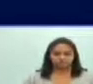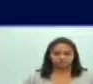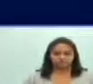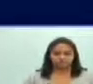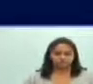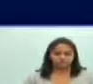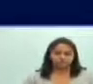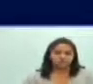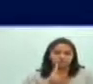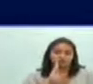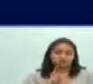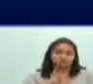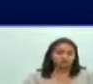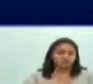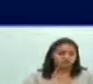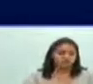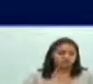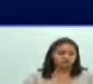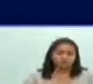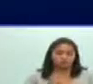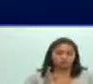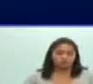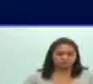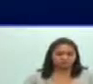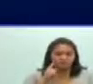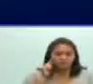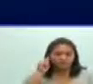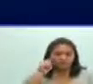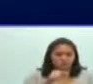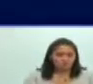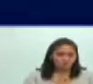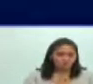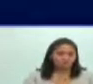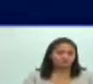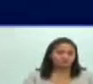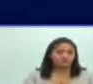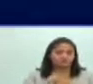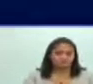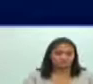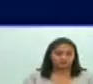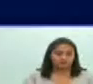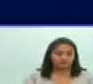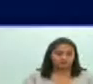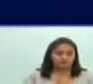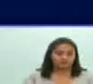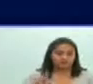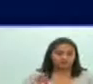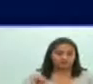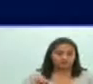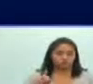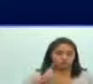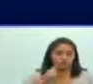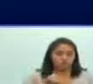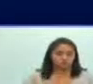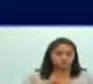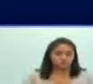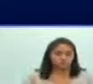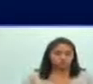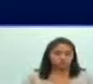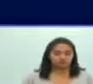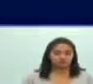criterios que usted siempre que vaya a localizar este pronombre tiene que estar consciente de que debe realizar un